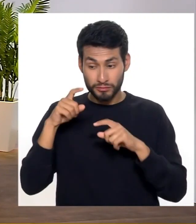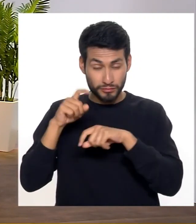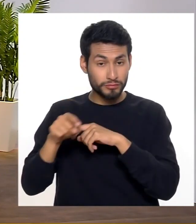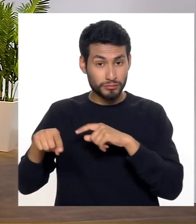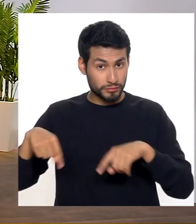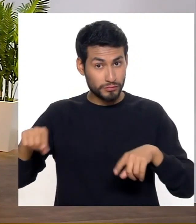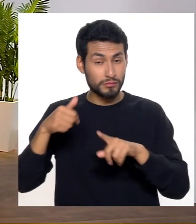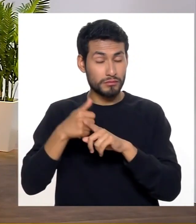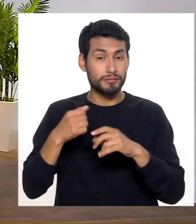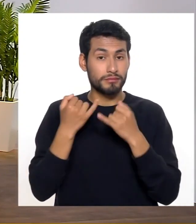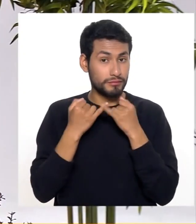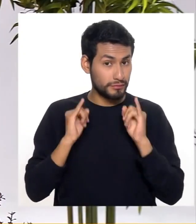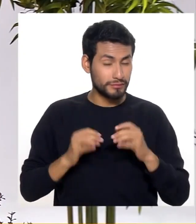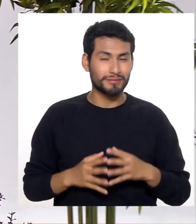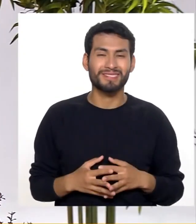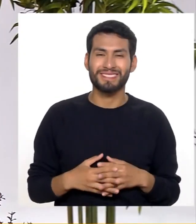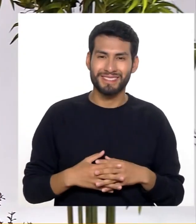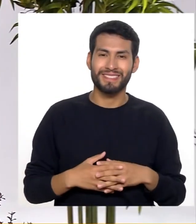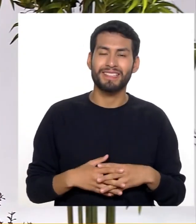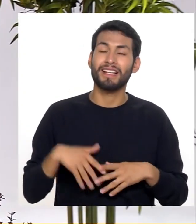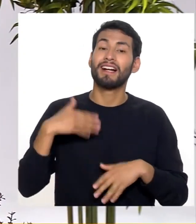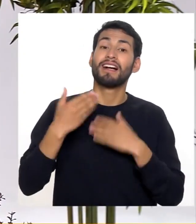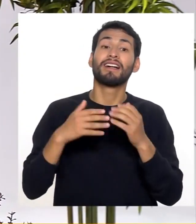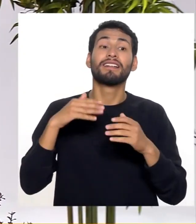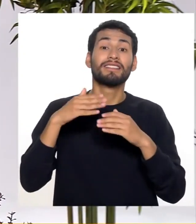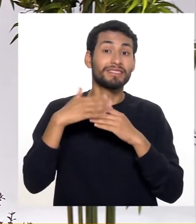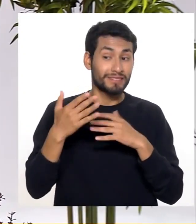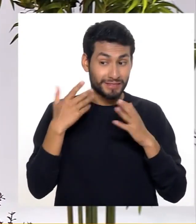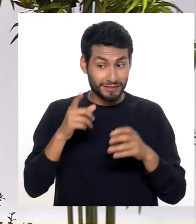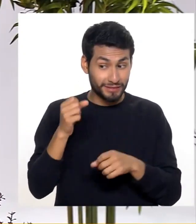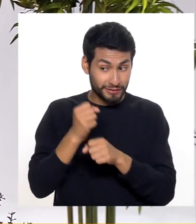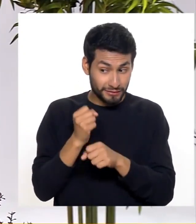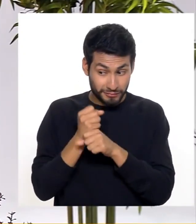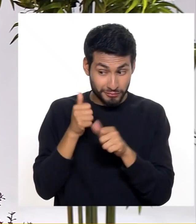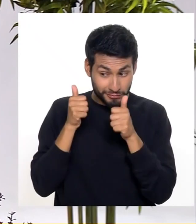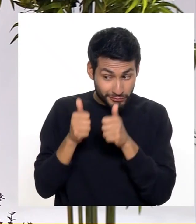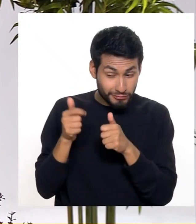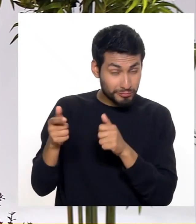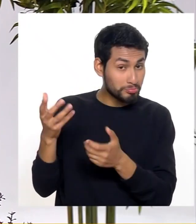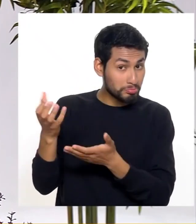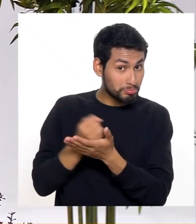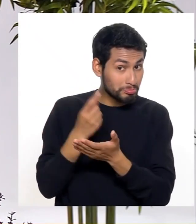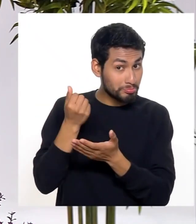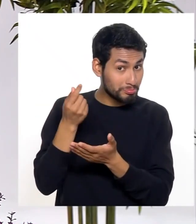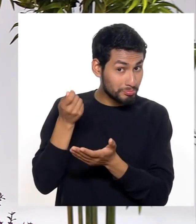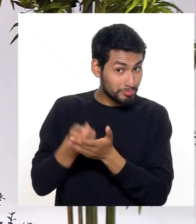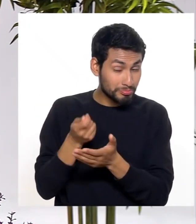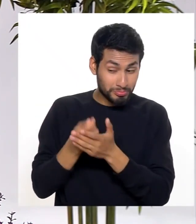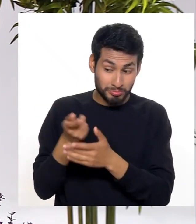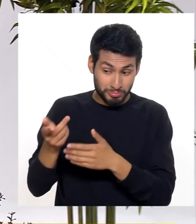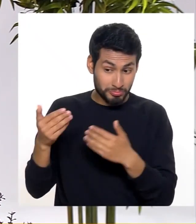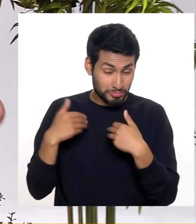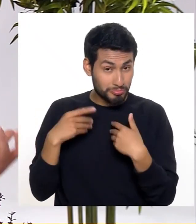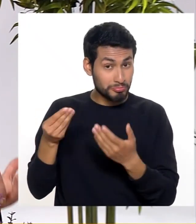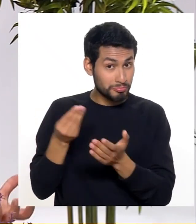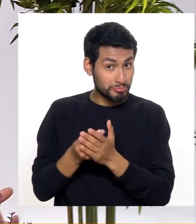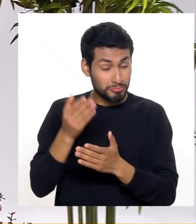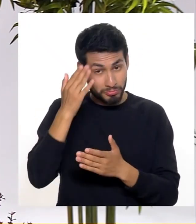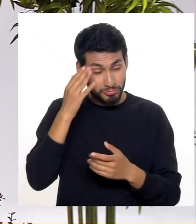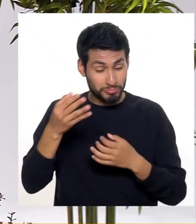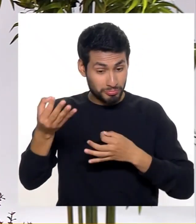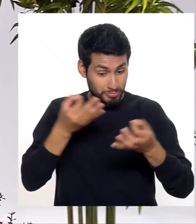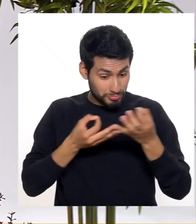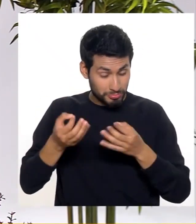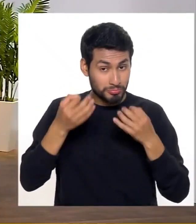para que sean independientes. Y al final, cuando el chico ya trabaja, cuando tiene un ingreso, cuando vemos que tiene buenas